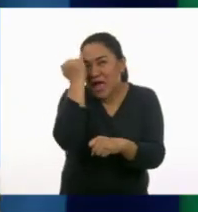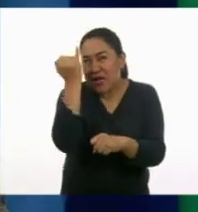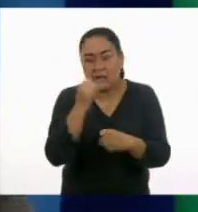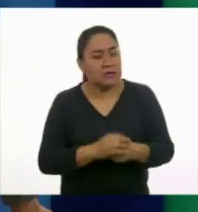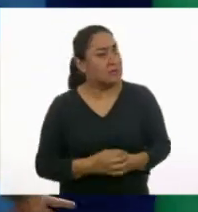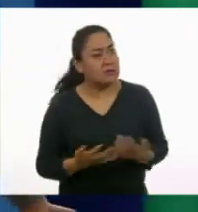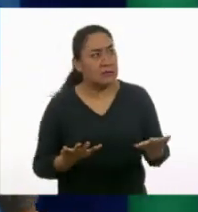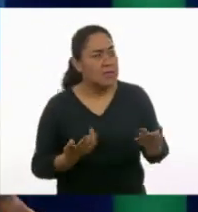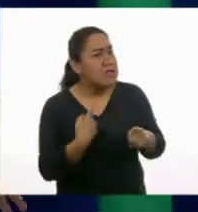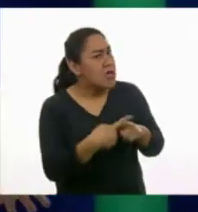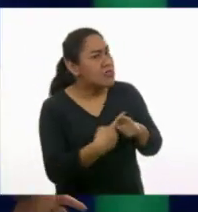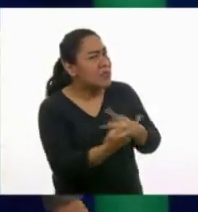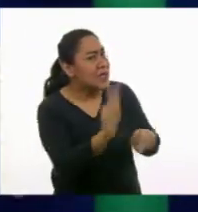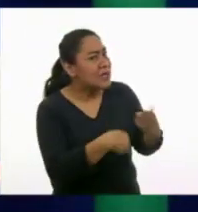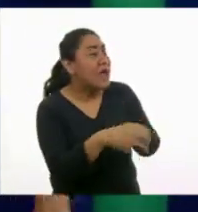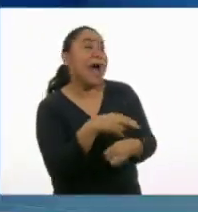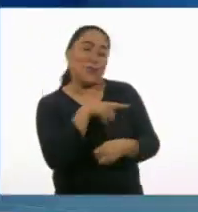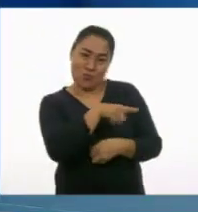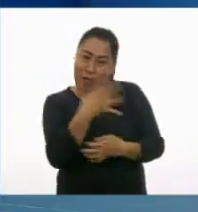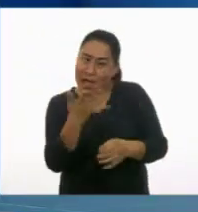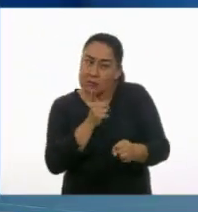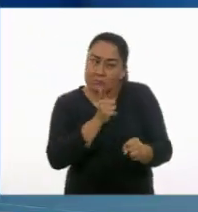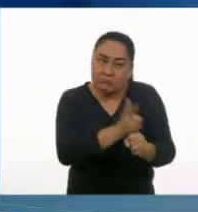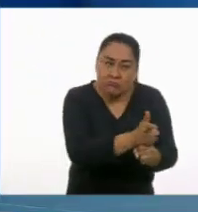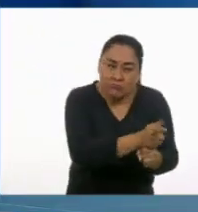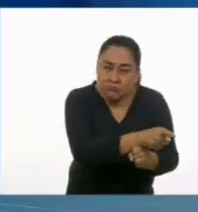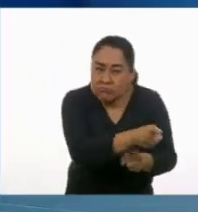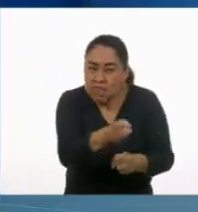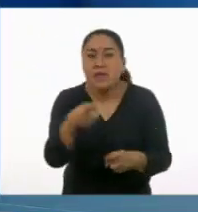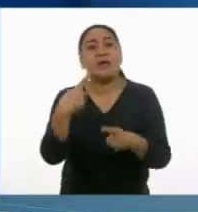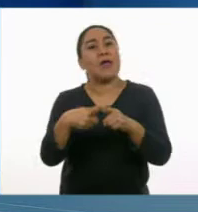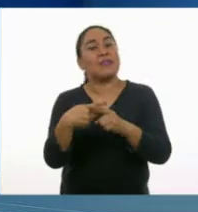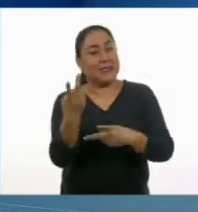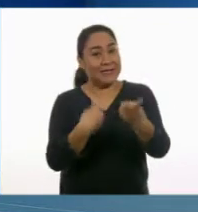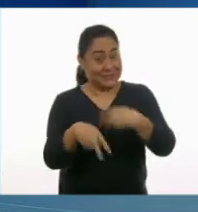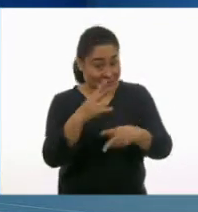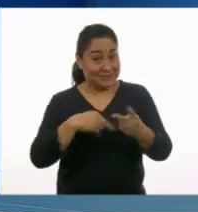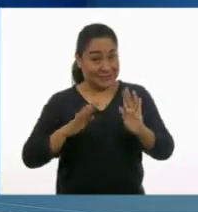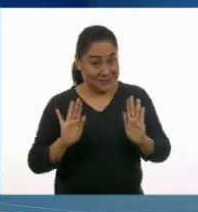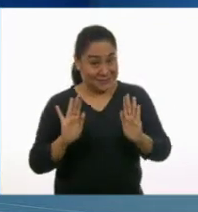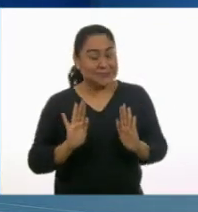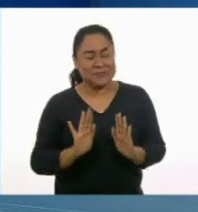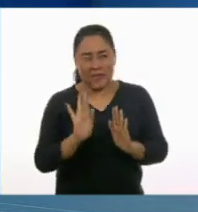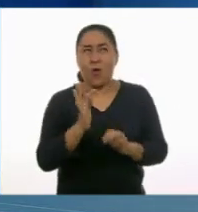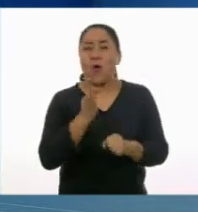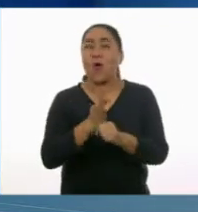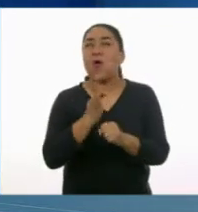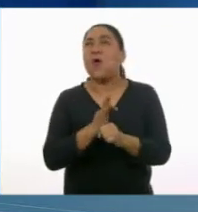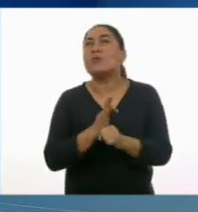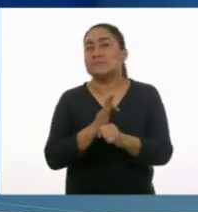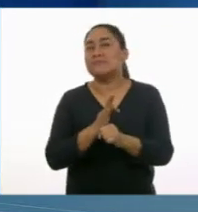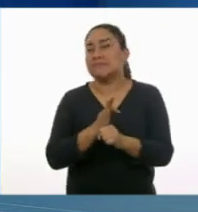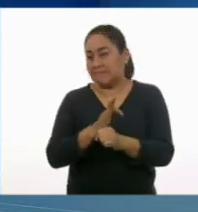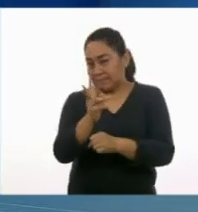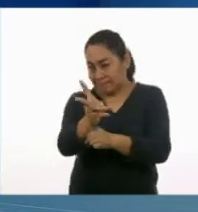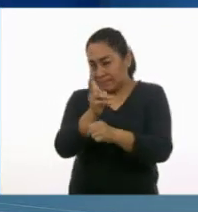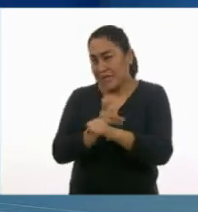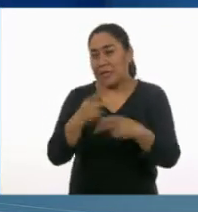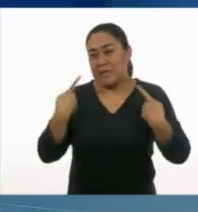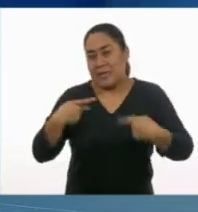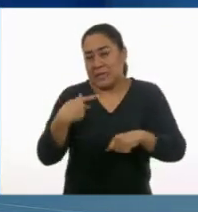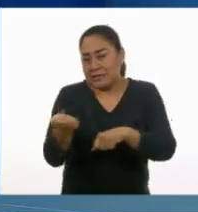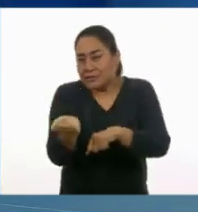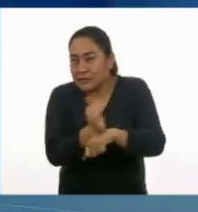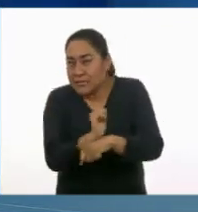venir? Ah, pues vas a descubrir quién va a venir. Tú vas a ser quien descubra eso. Ok. Vamos a invitar un personaje y para eso lo vamos